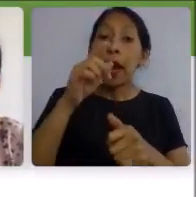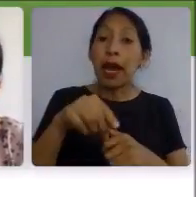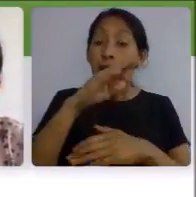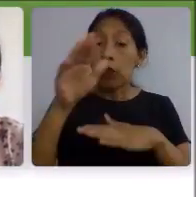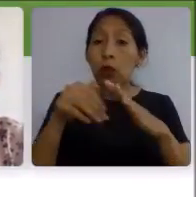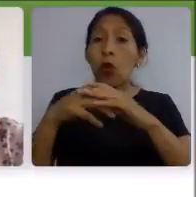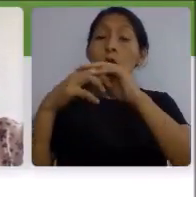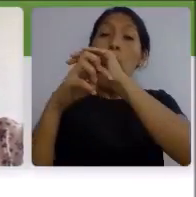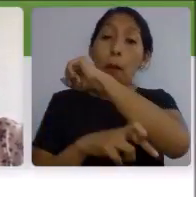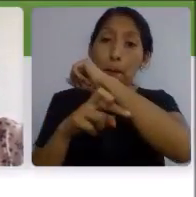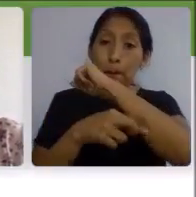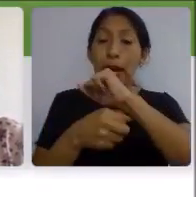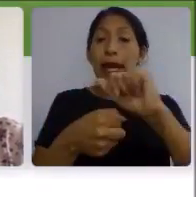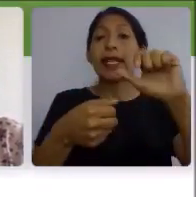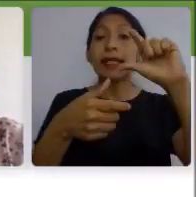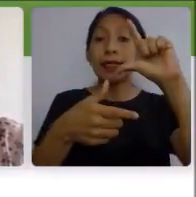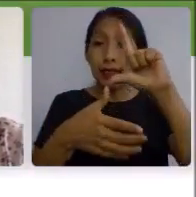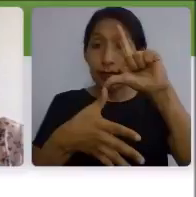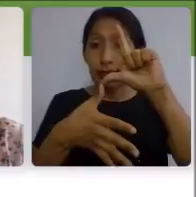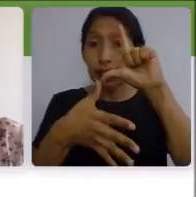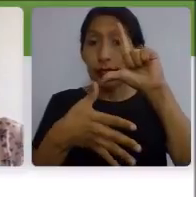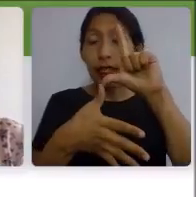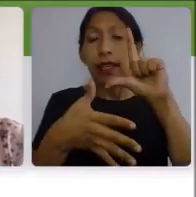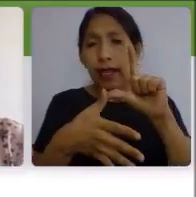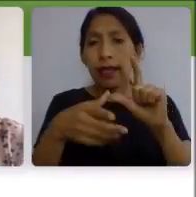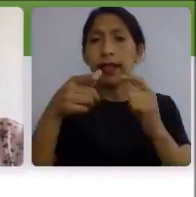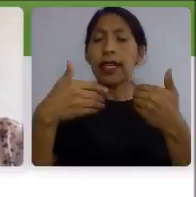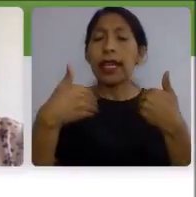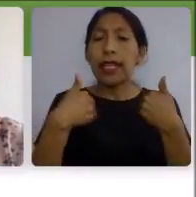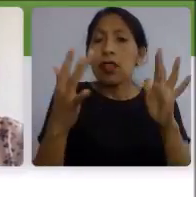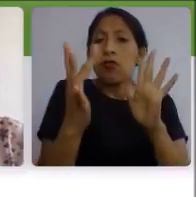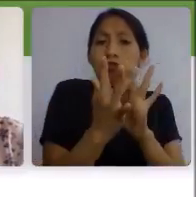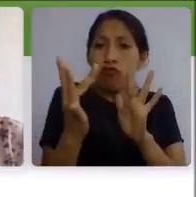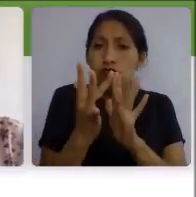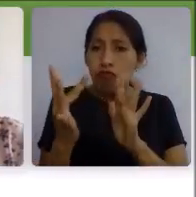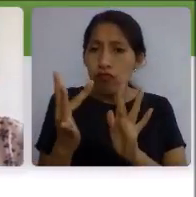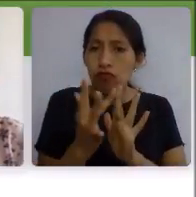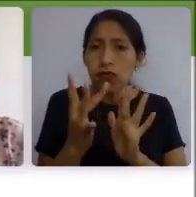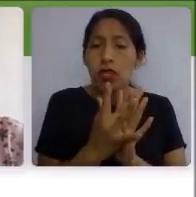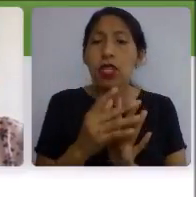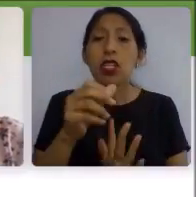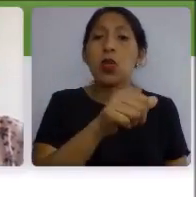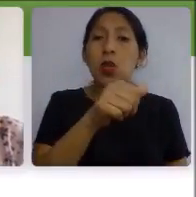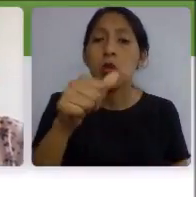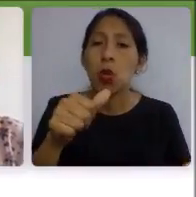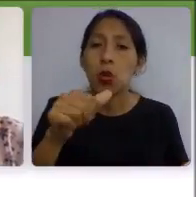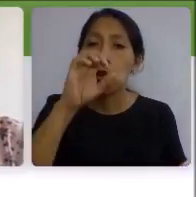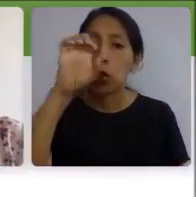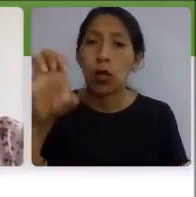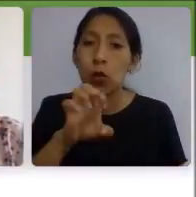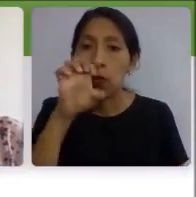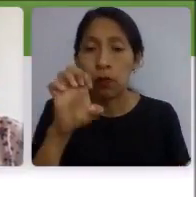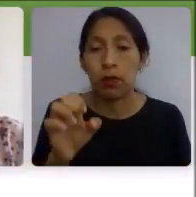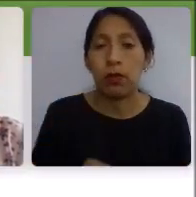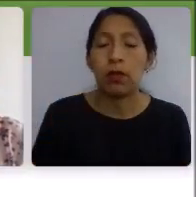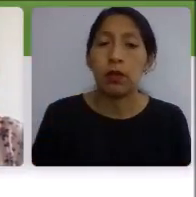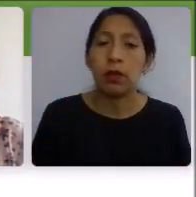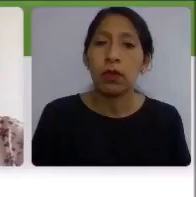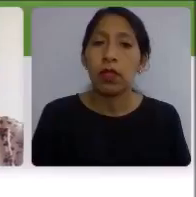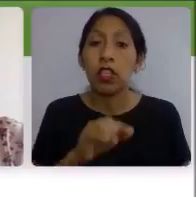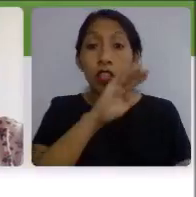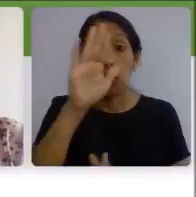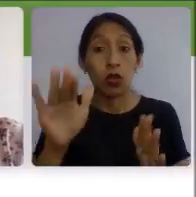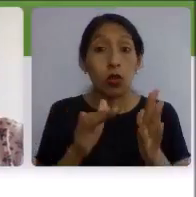van a permitir tener contacto con países de Reino Unido y parte de países europeos. Así que todas